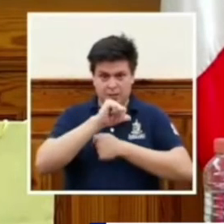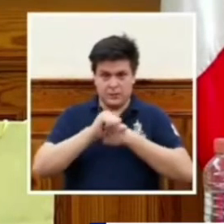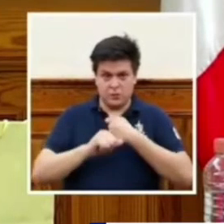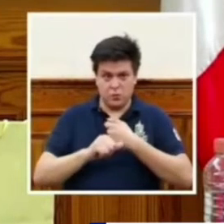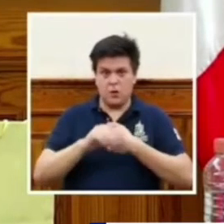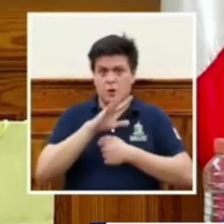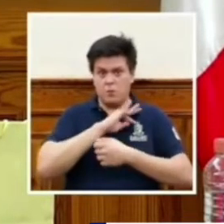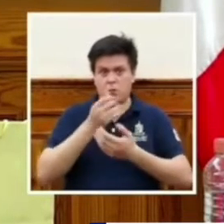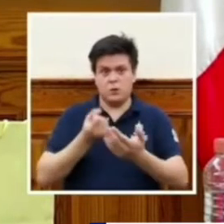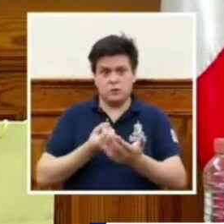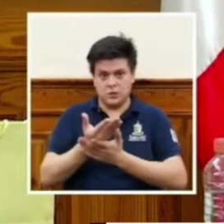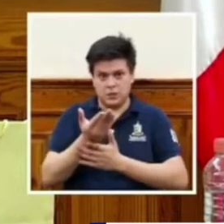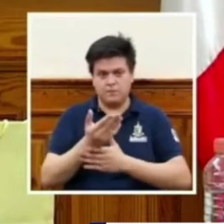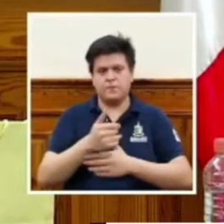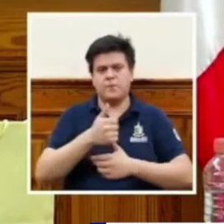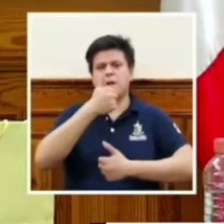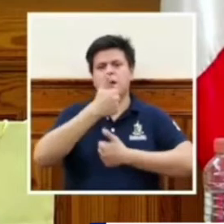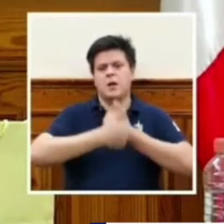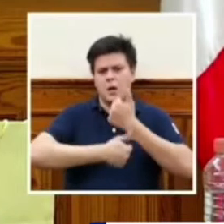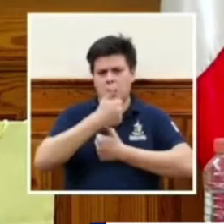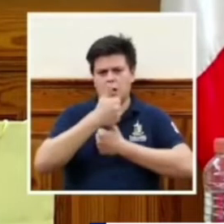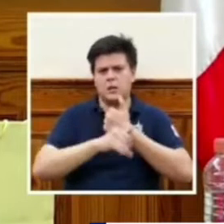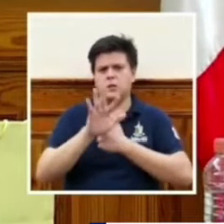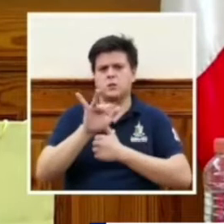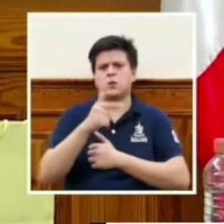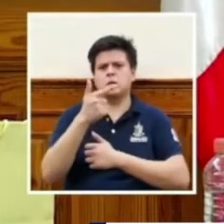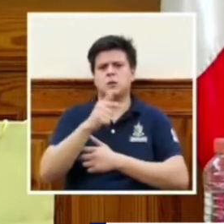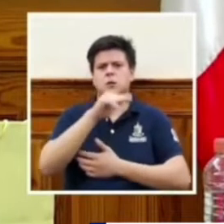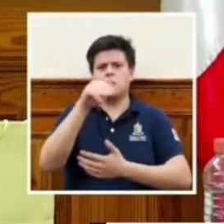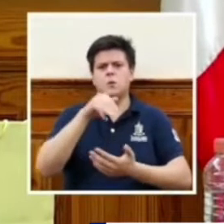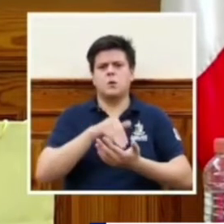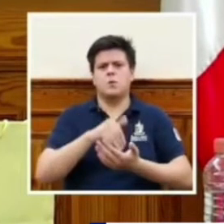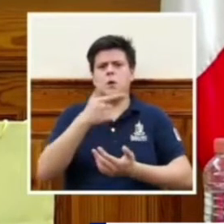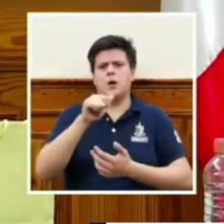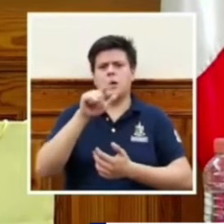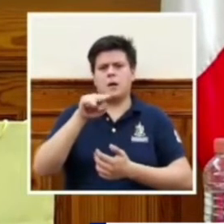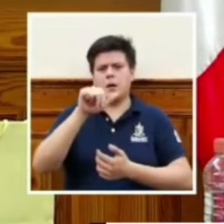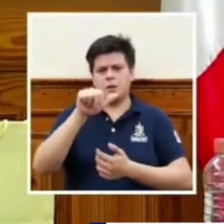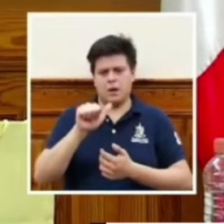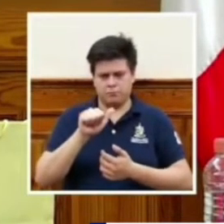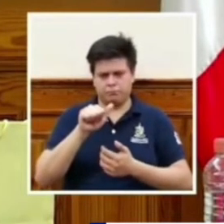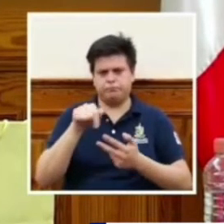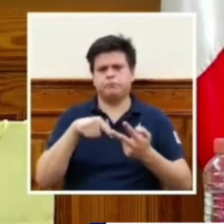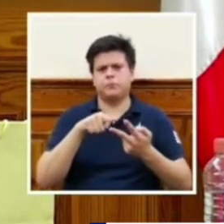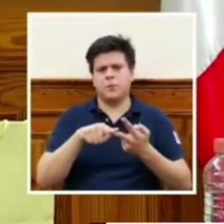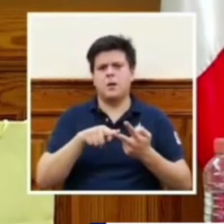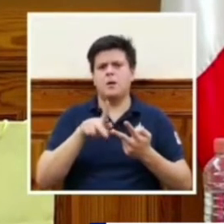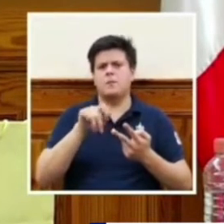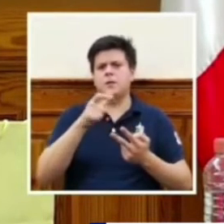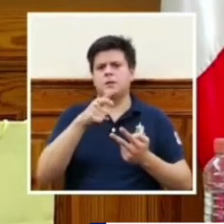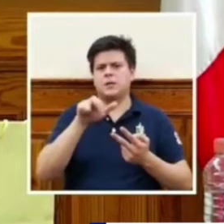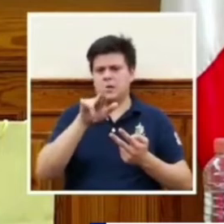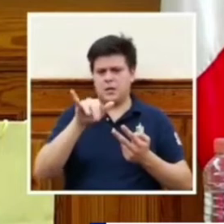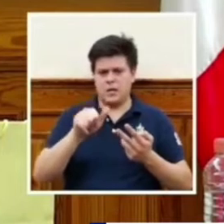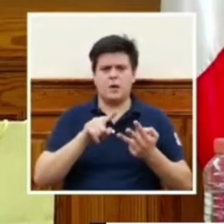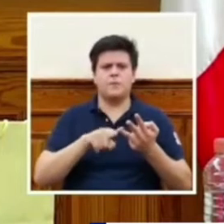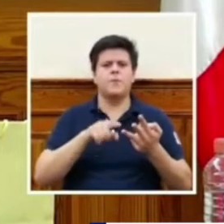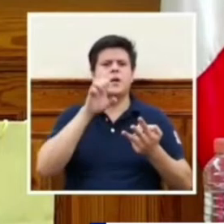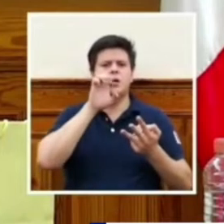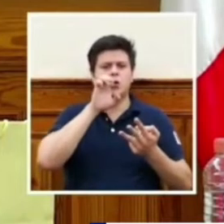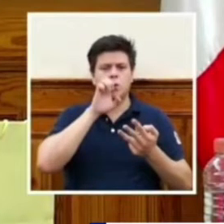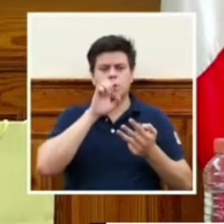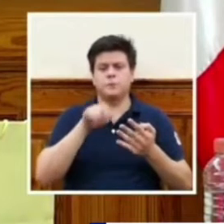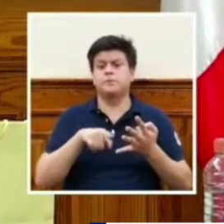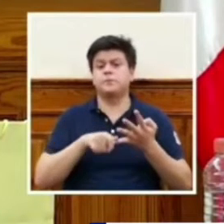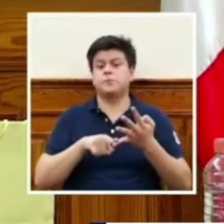la carretera 57, en el municipio de Galeana, donde ocurrían accidentes y no había dónde atenderlos. El hospital de